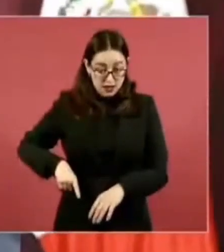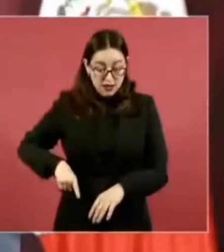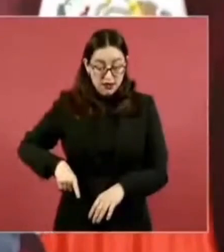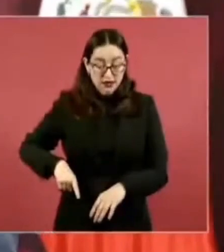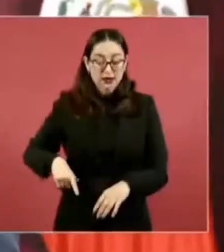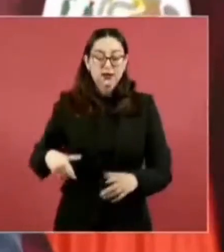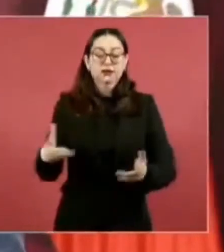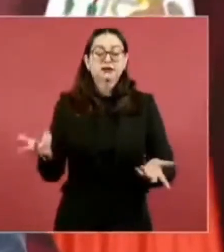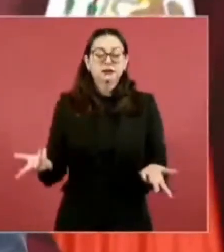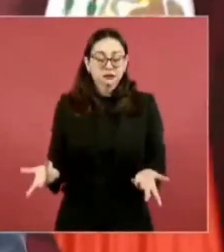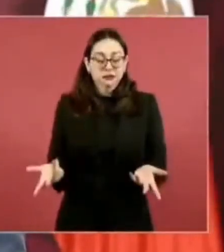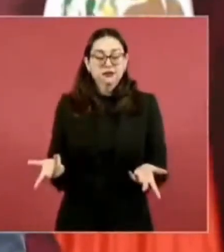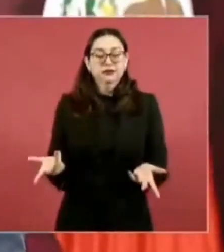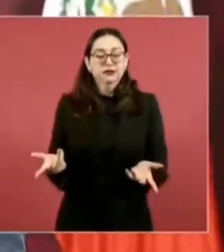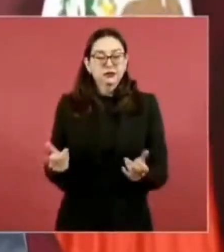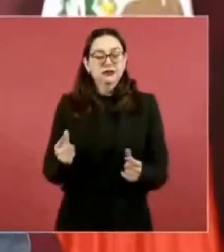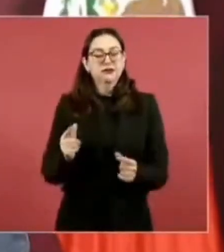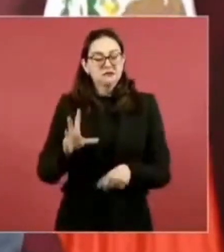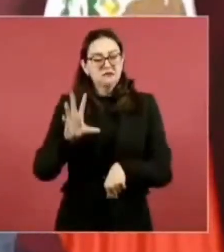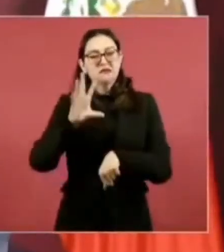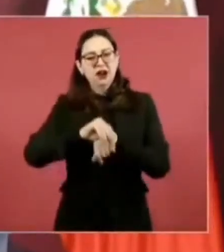un fomento